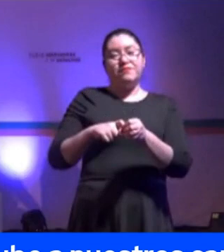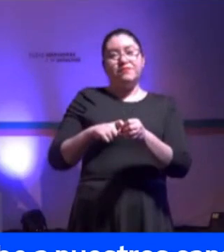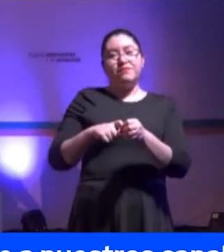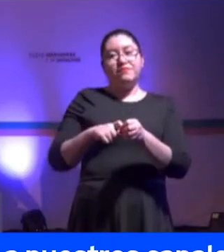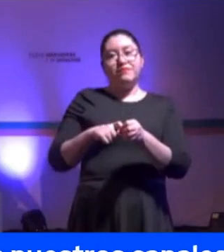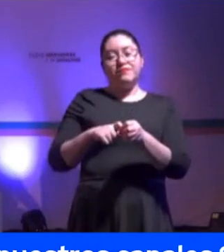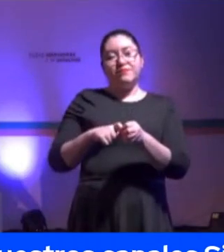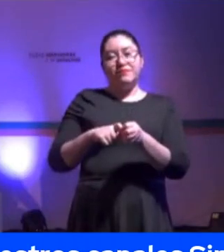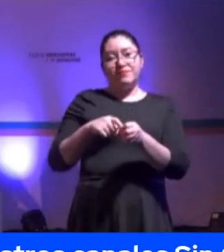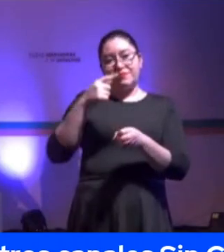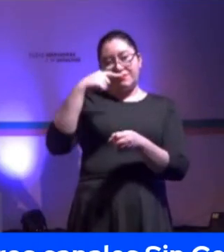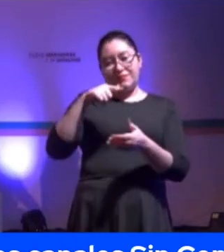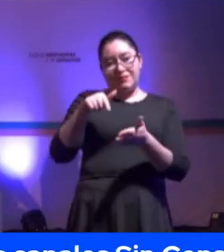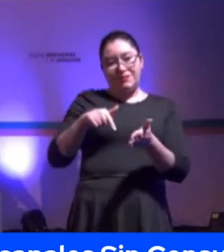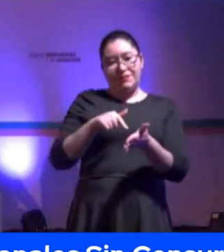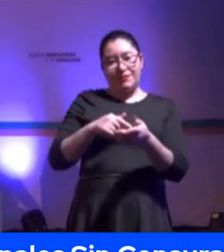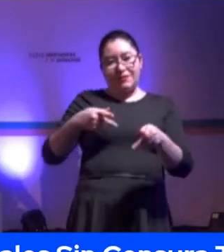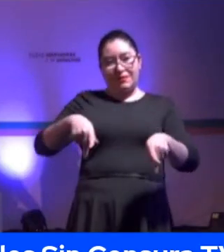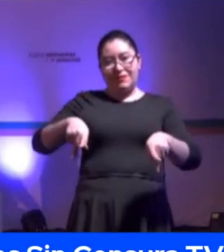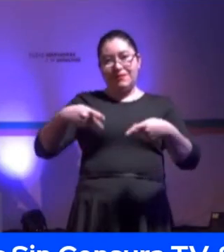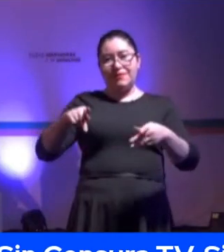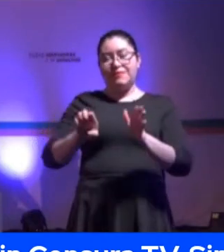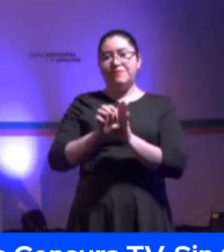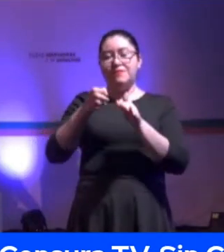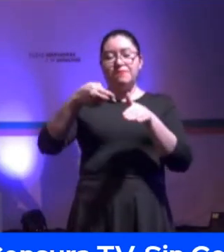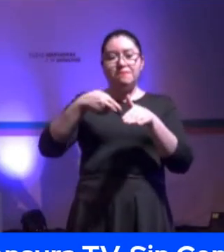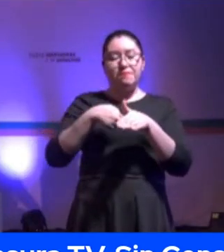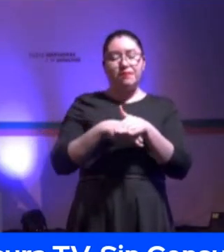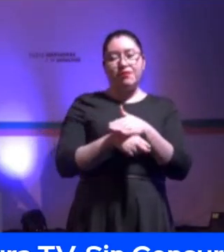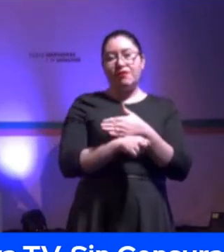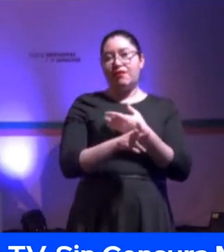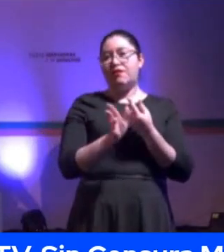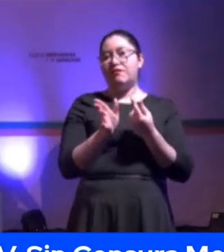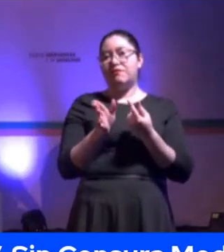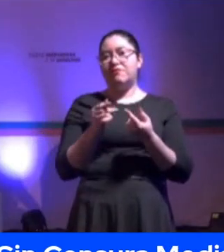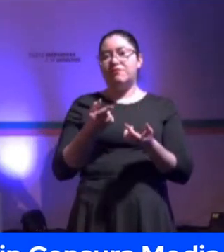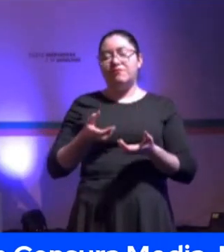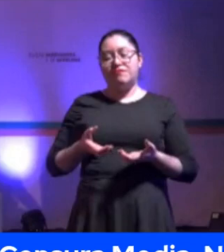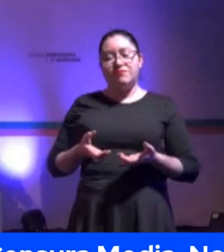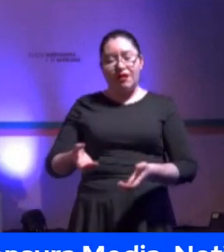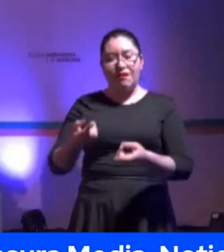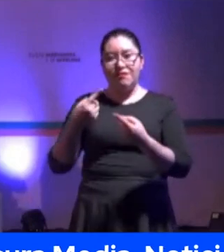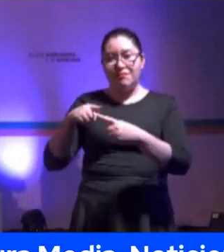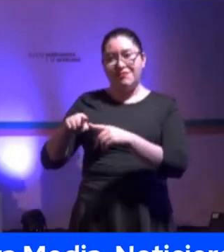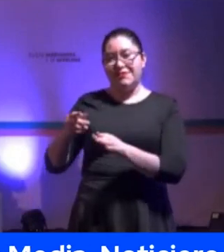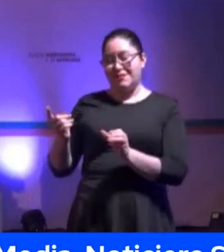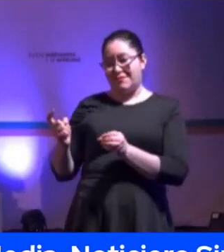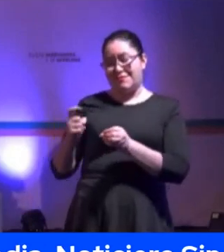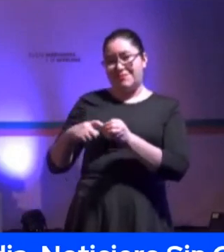que venden los espacios públicos como en el metro, las calles, todo, y